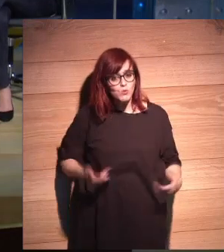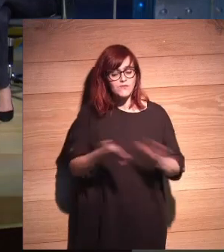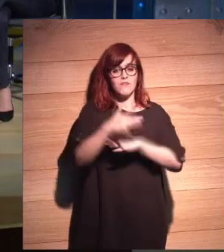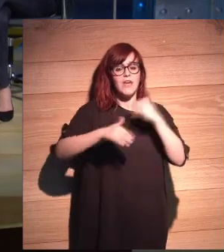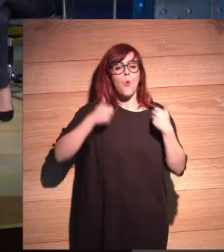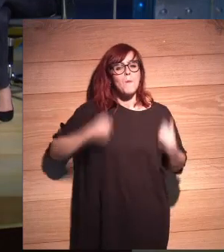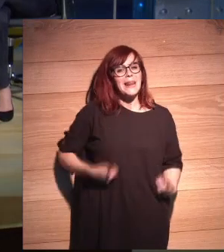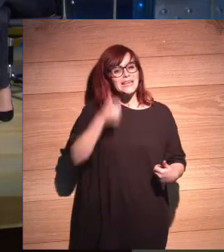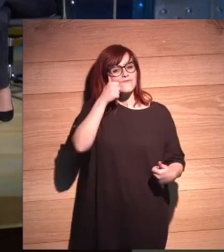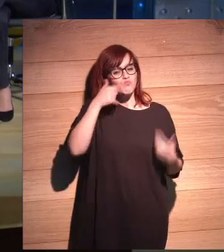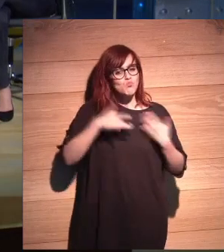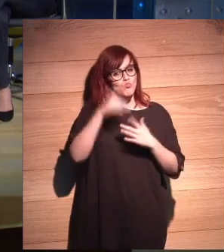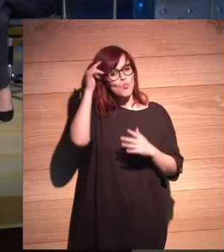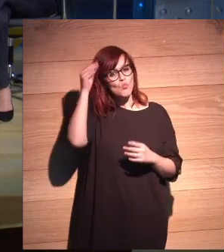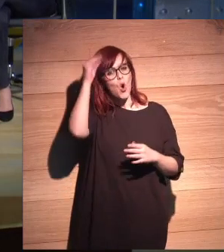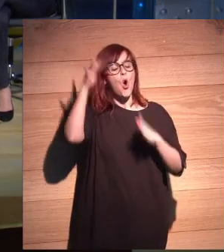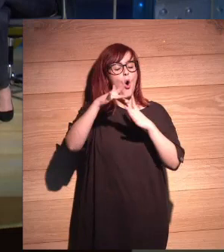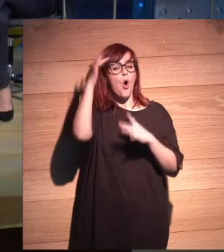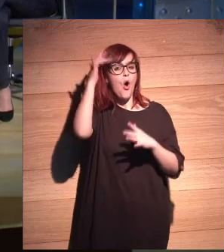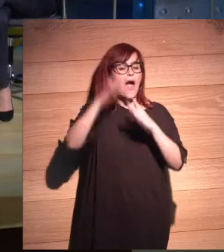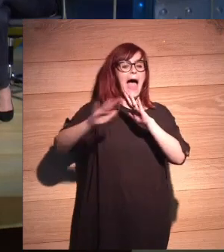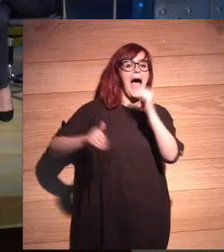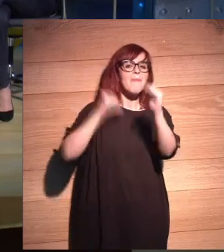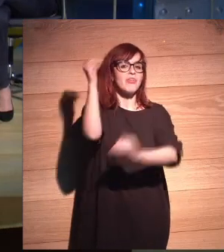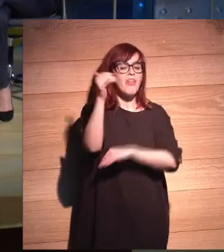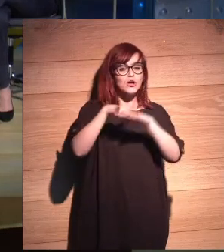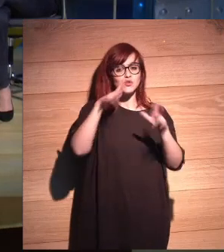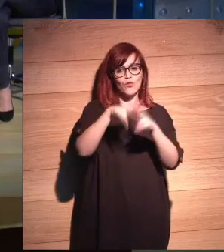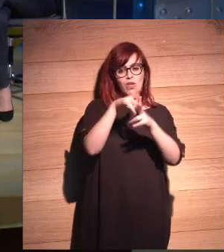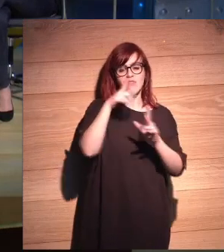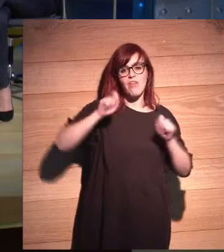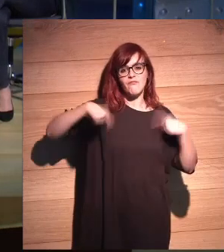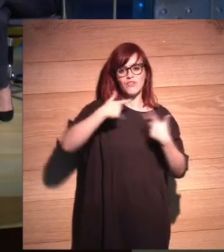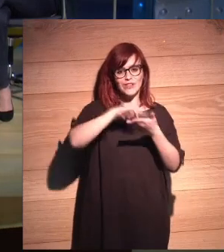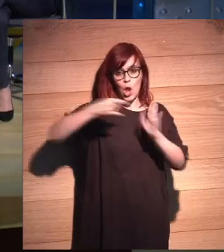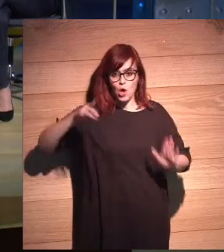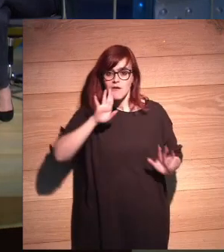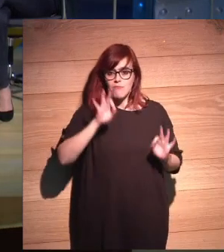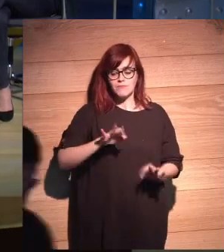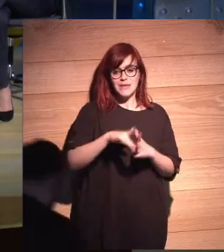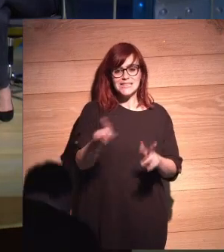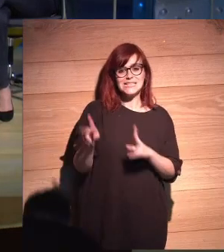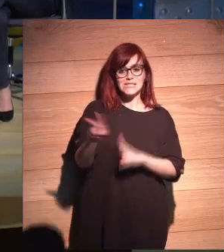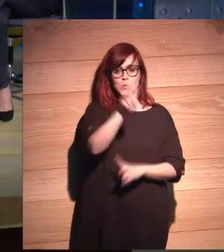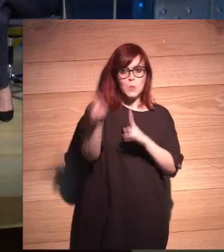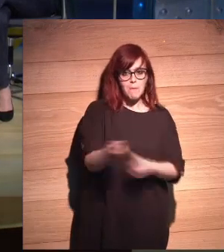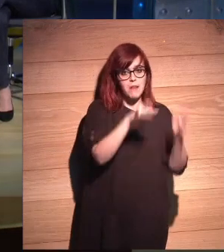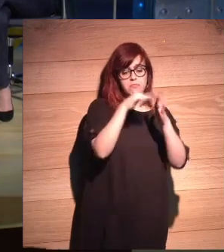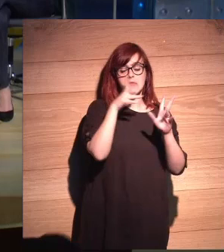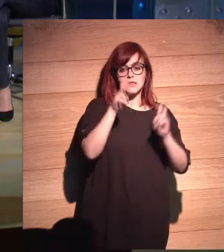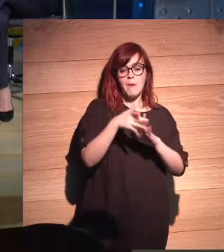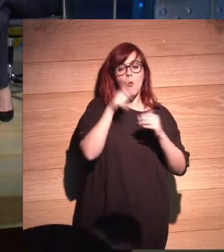humanismo avanzado para una sociedad biotecnológica. La segunda parte siempre me la dejo.